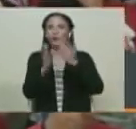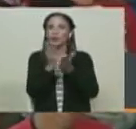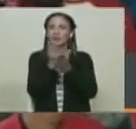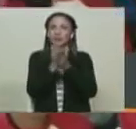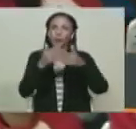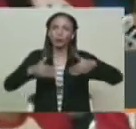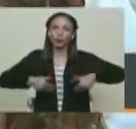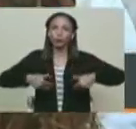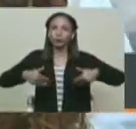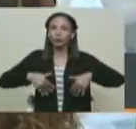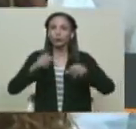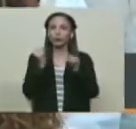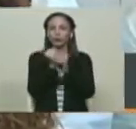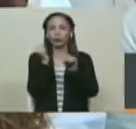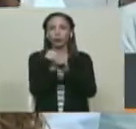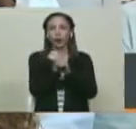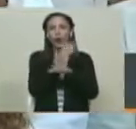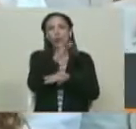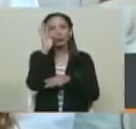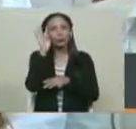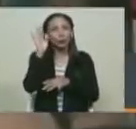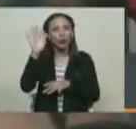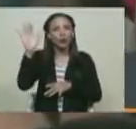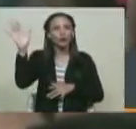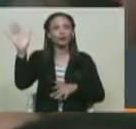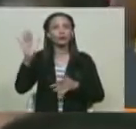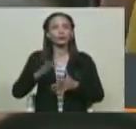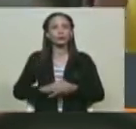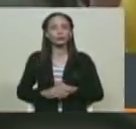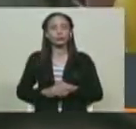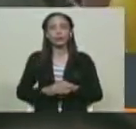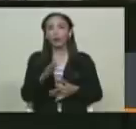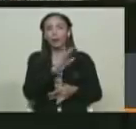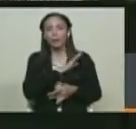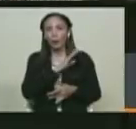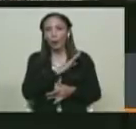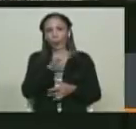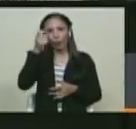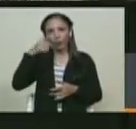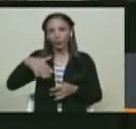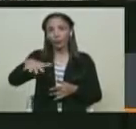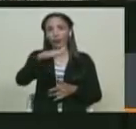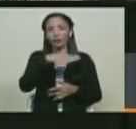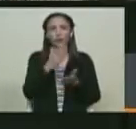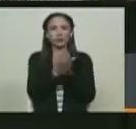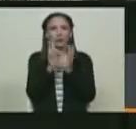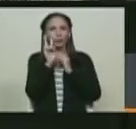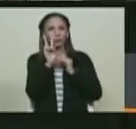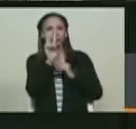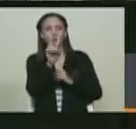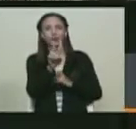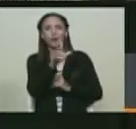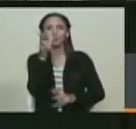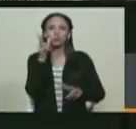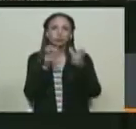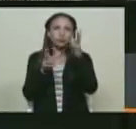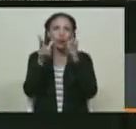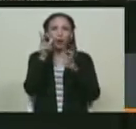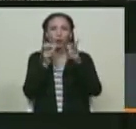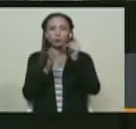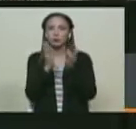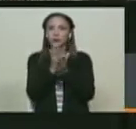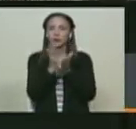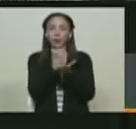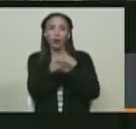que trabajan, a los que sueñan. Les pertenecen a ustedes, compatriotas que nos ven, que nos escuchan, que nos